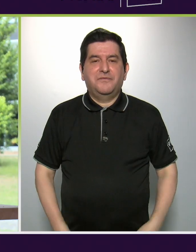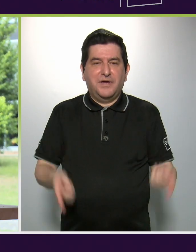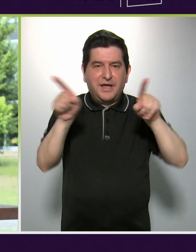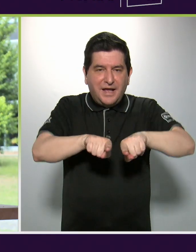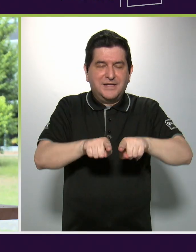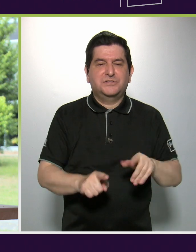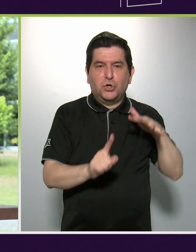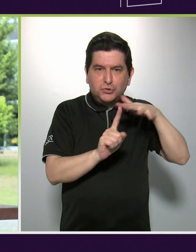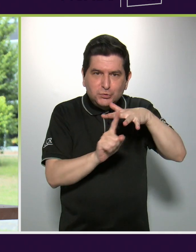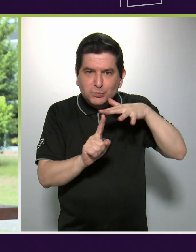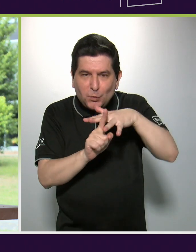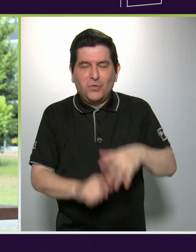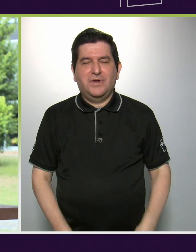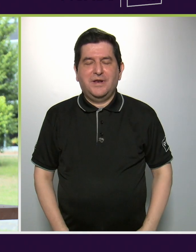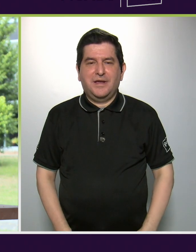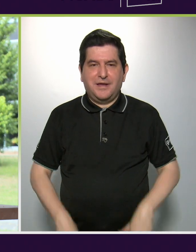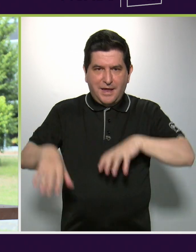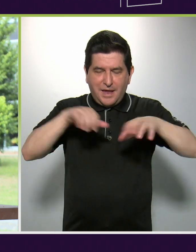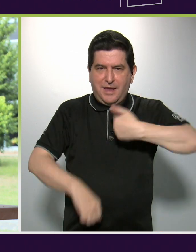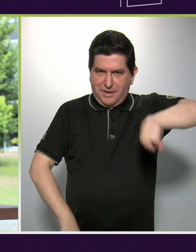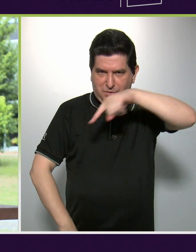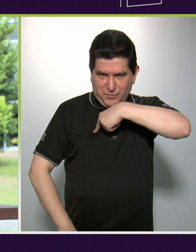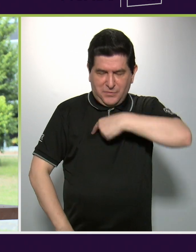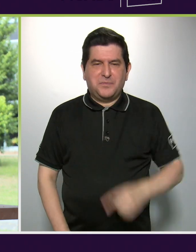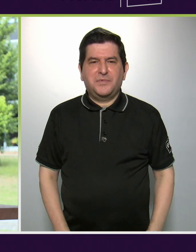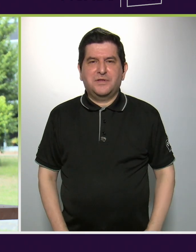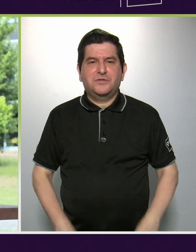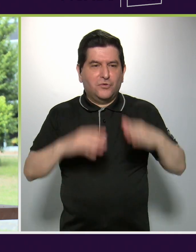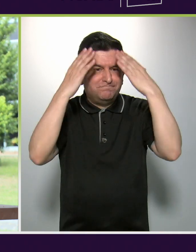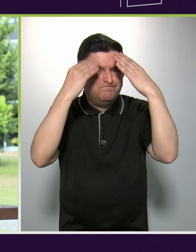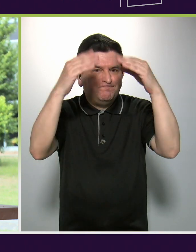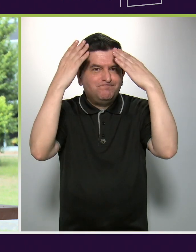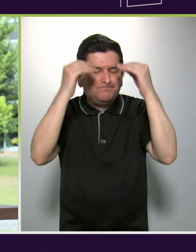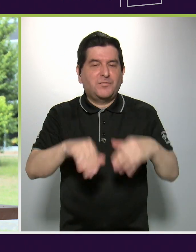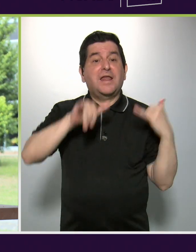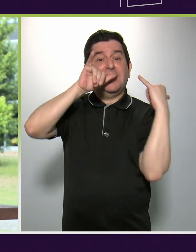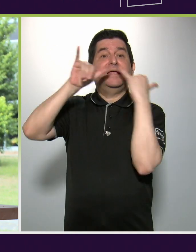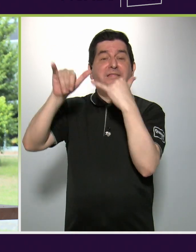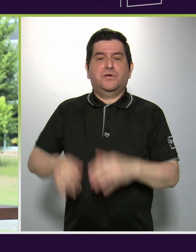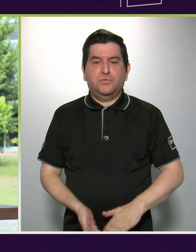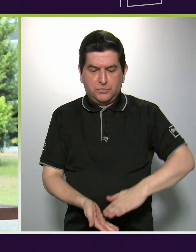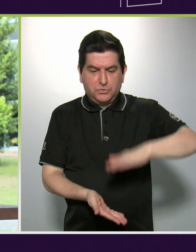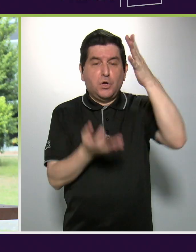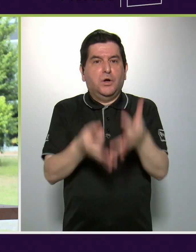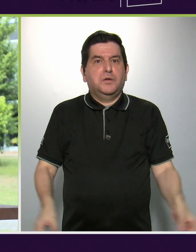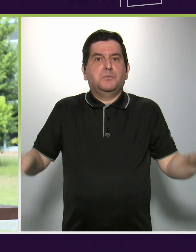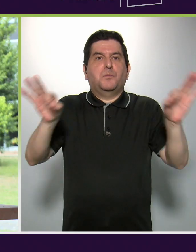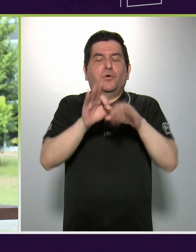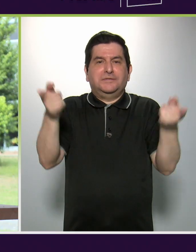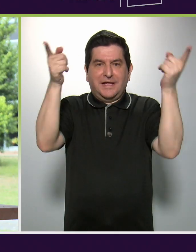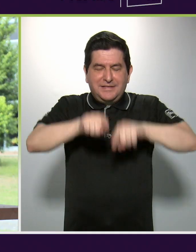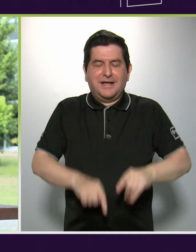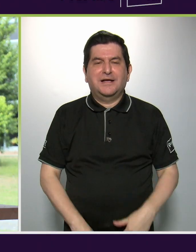tenido reportes y denuncias de un aumento considerable de casos de bullying, y muy especialmente también hacia niños y niñas